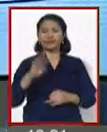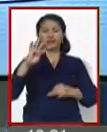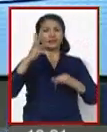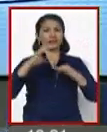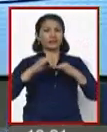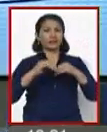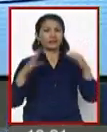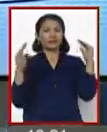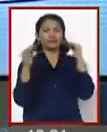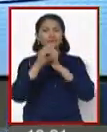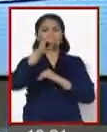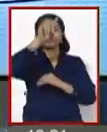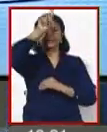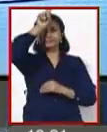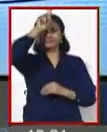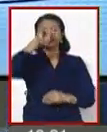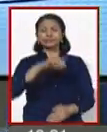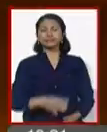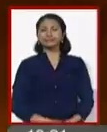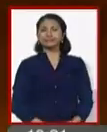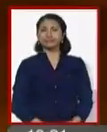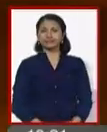en el cuarto anillo de la Avenida Alemana.